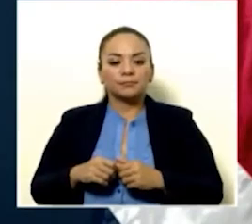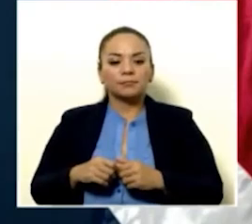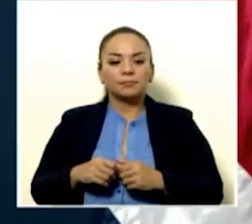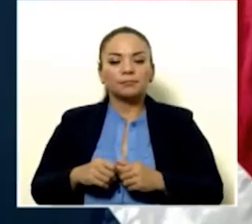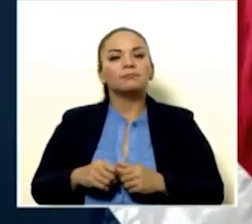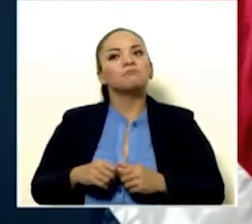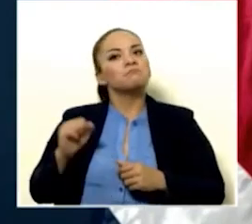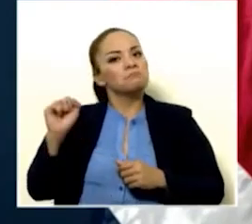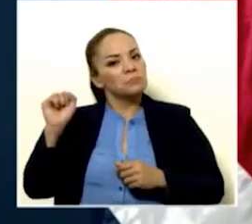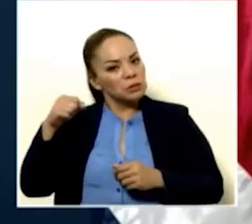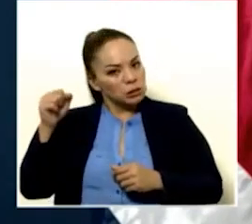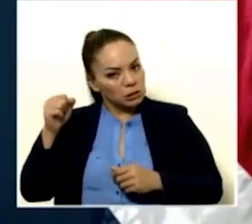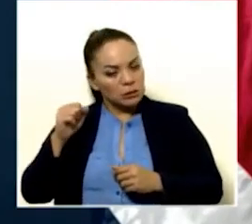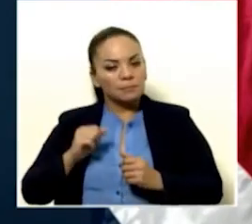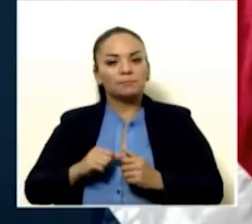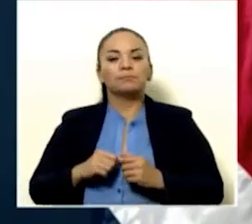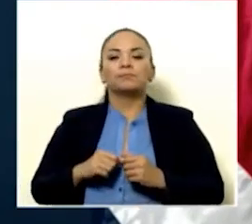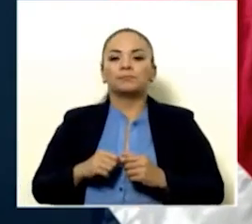Sí me han llegado